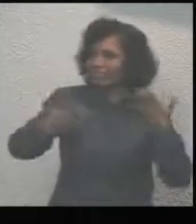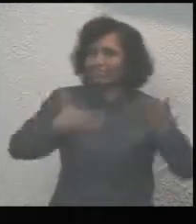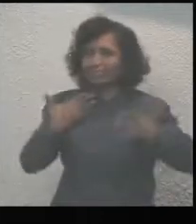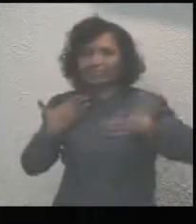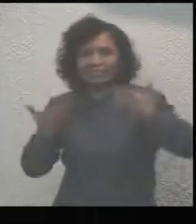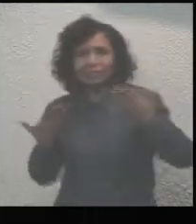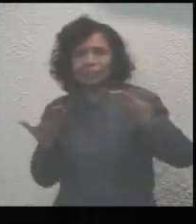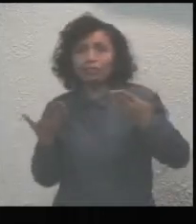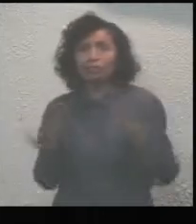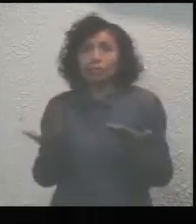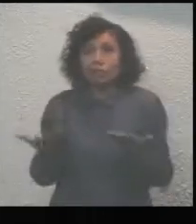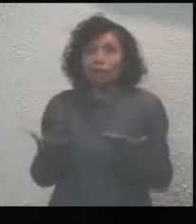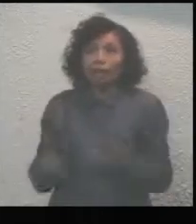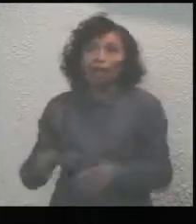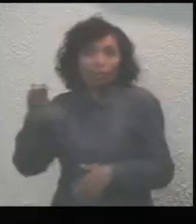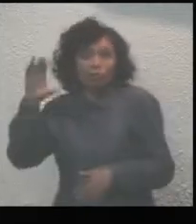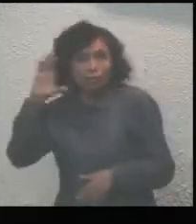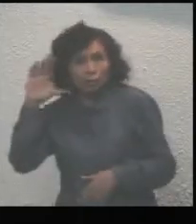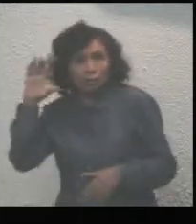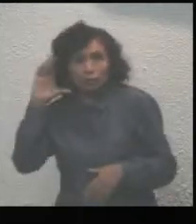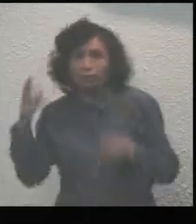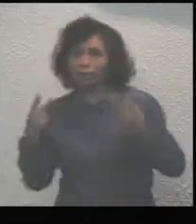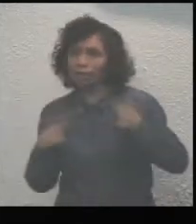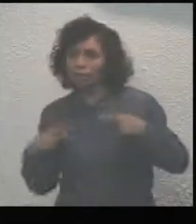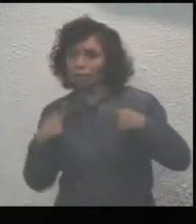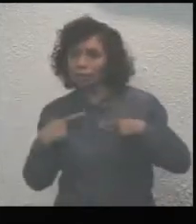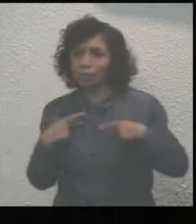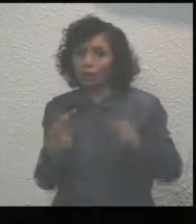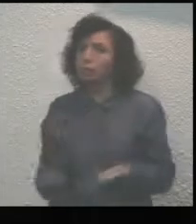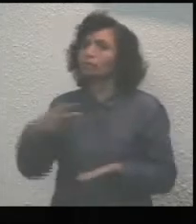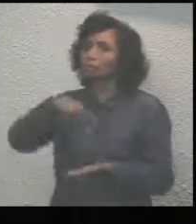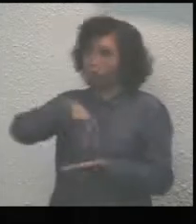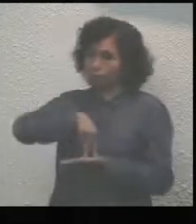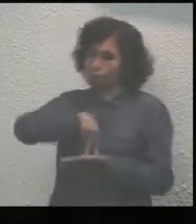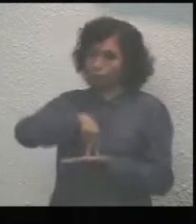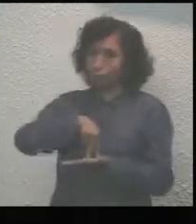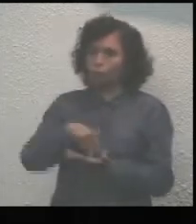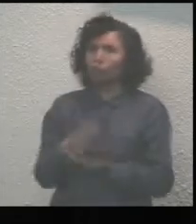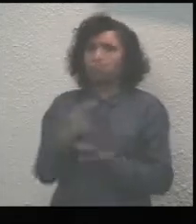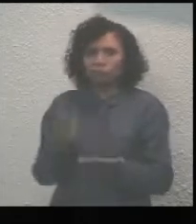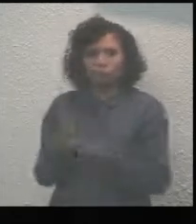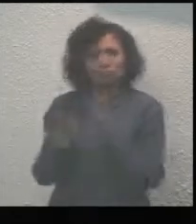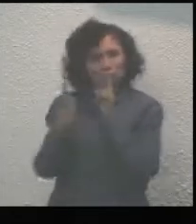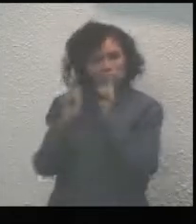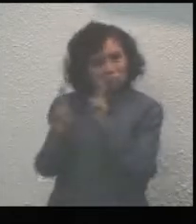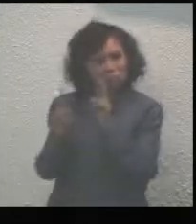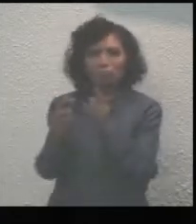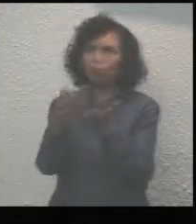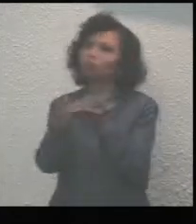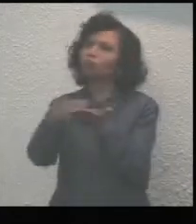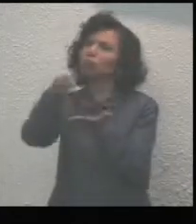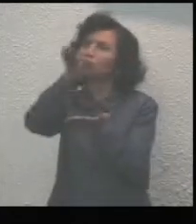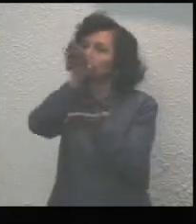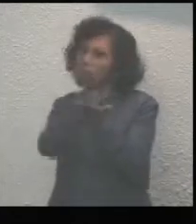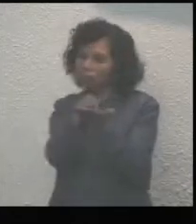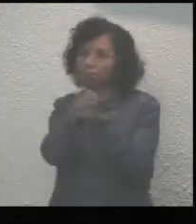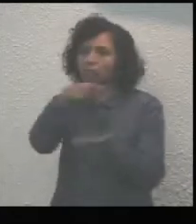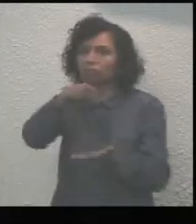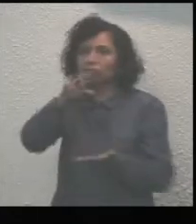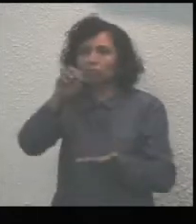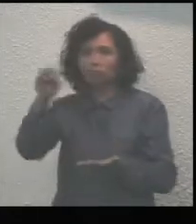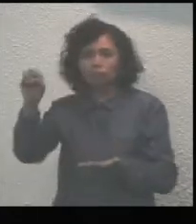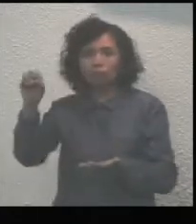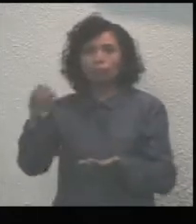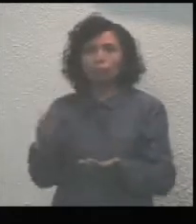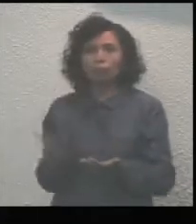convicción y que escucharon a la población. Desde este recinto les reconozco su valía como quintanarroenses con un